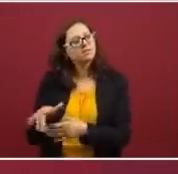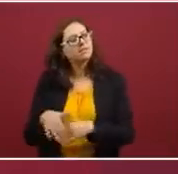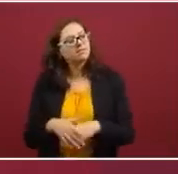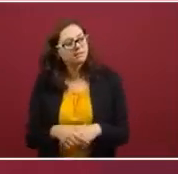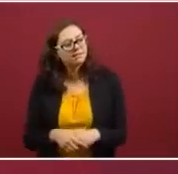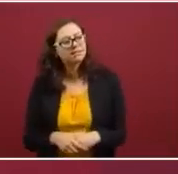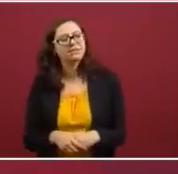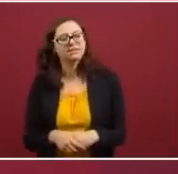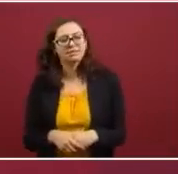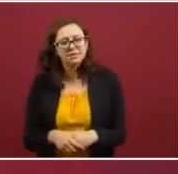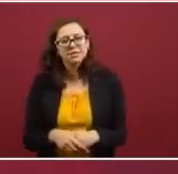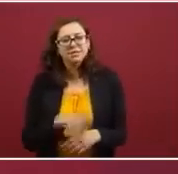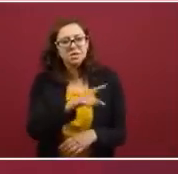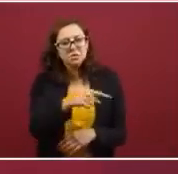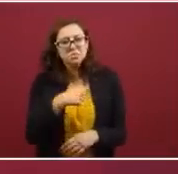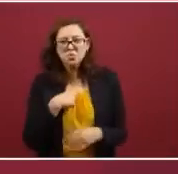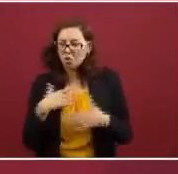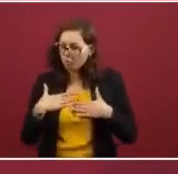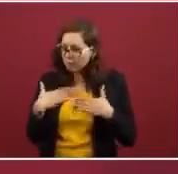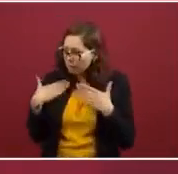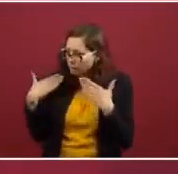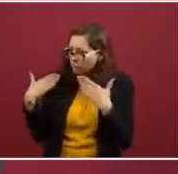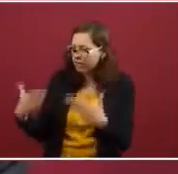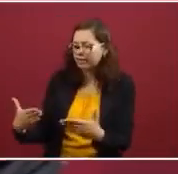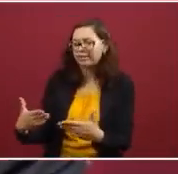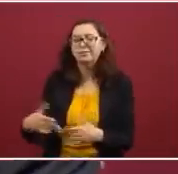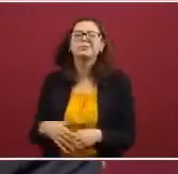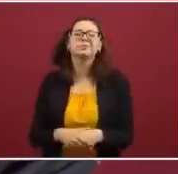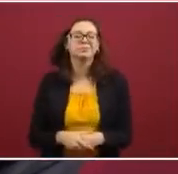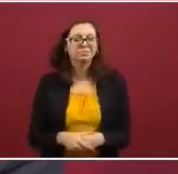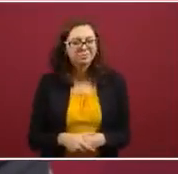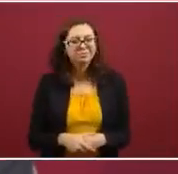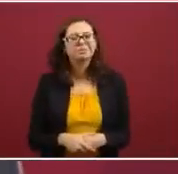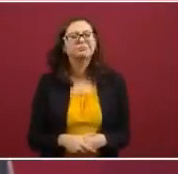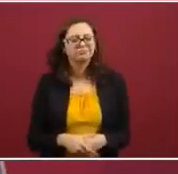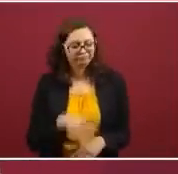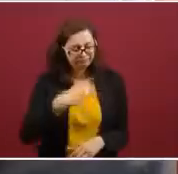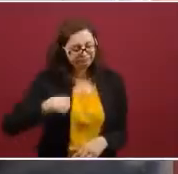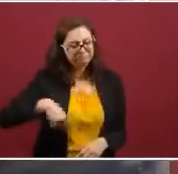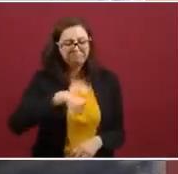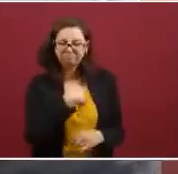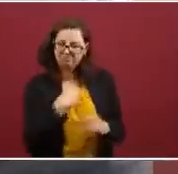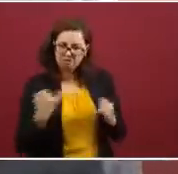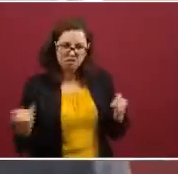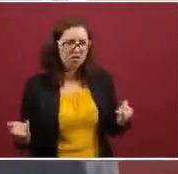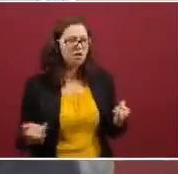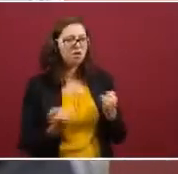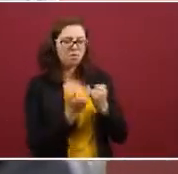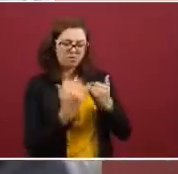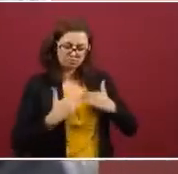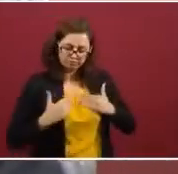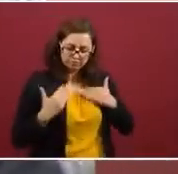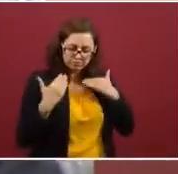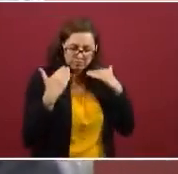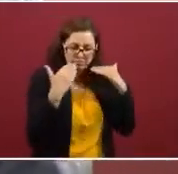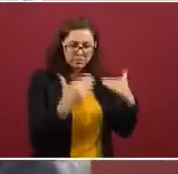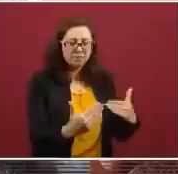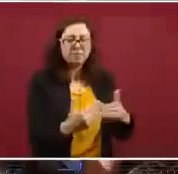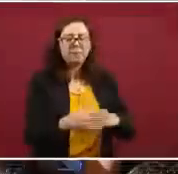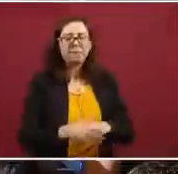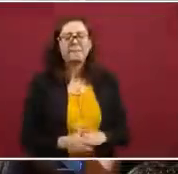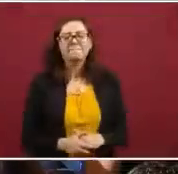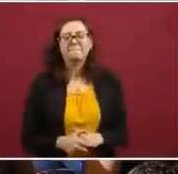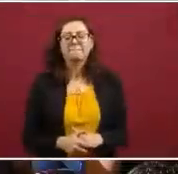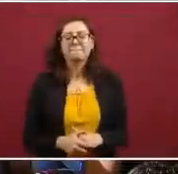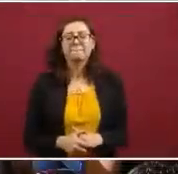darnos su confianza, y van a ser correspondidos. Le pedí al secretario